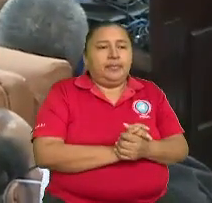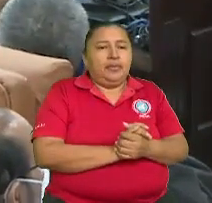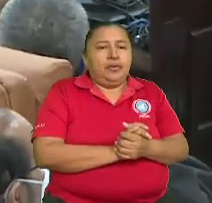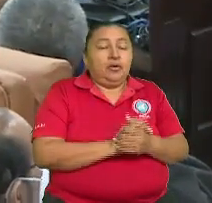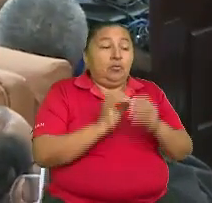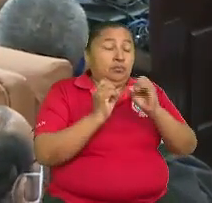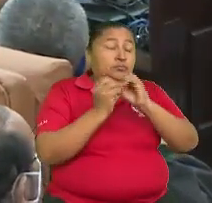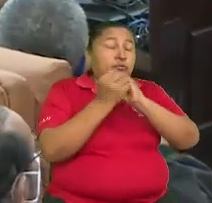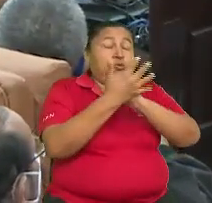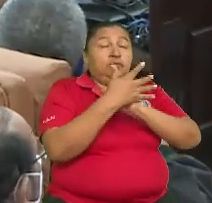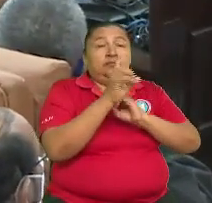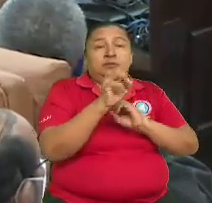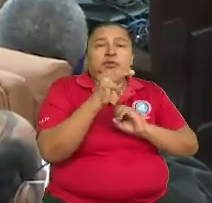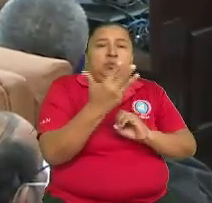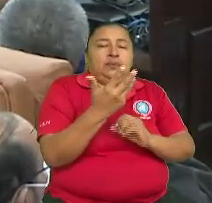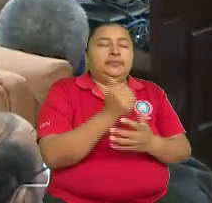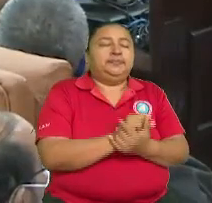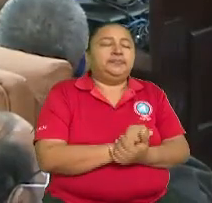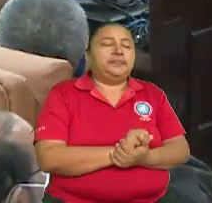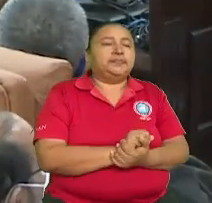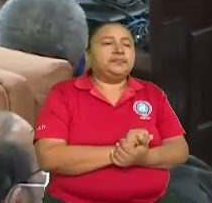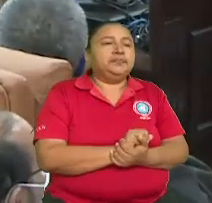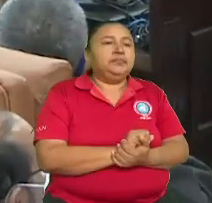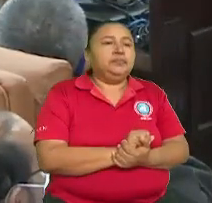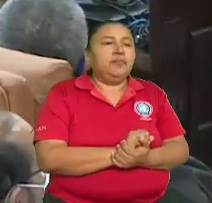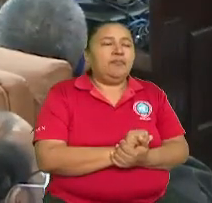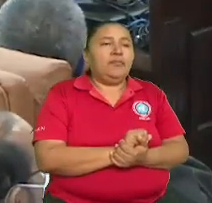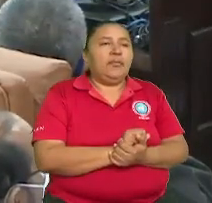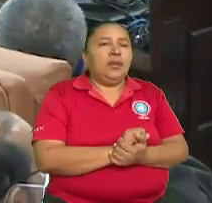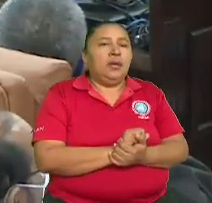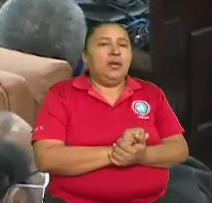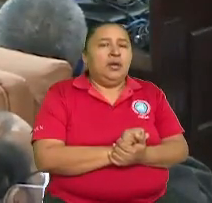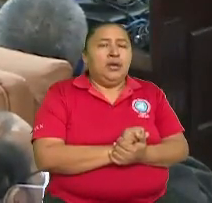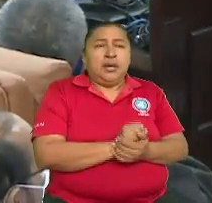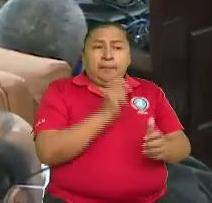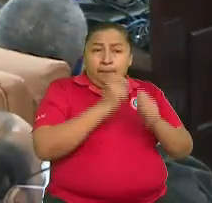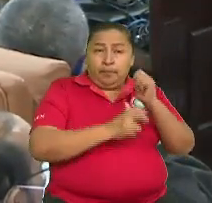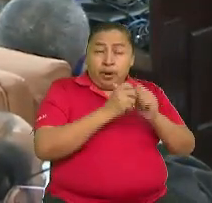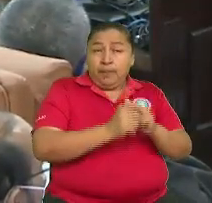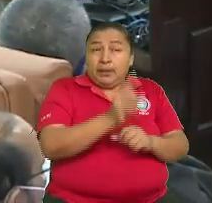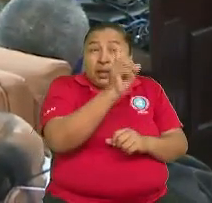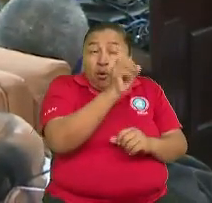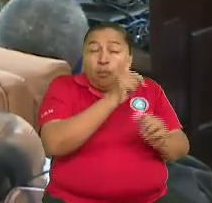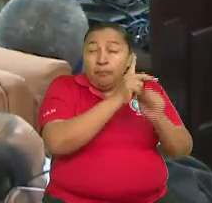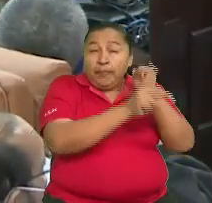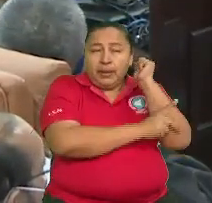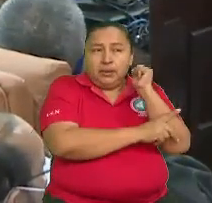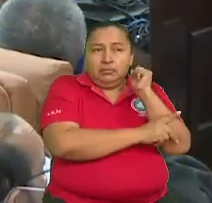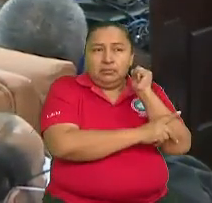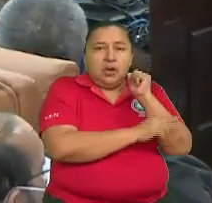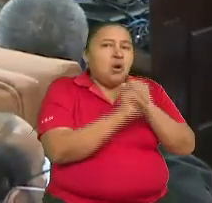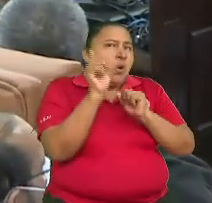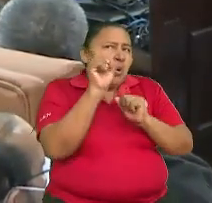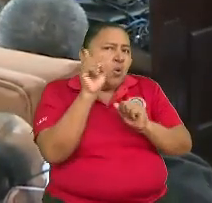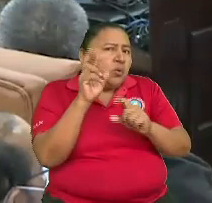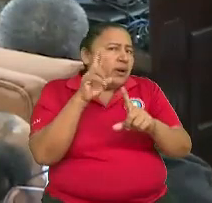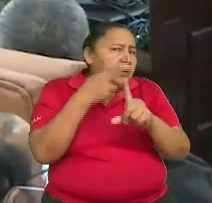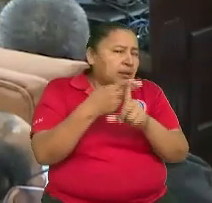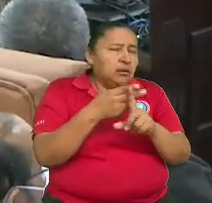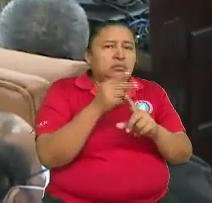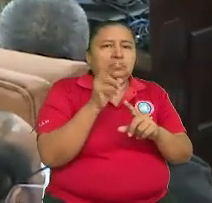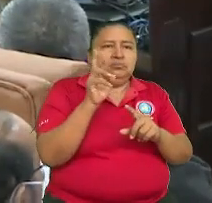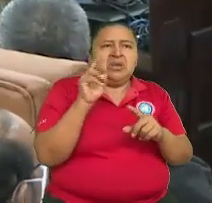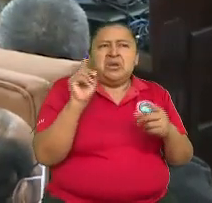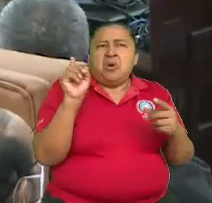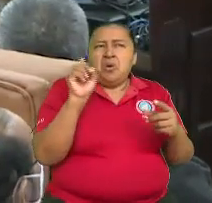el COVID-19. No es un problema de un país, no es un problema de una región, no